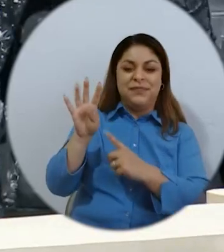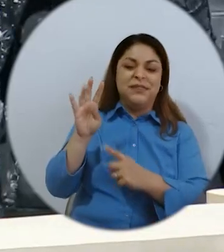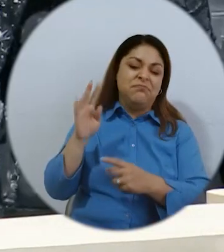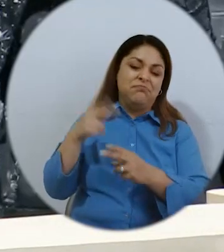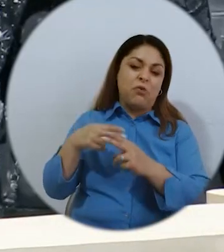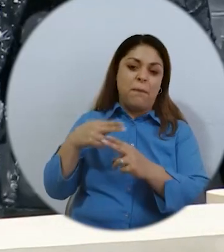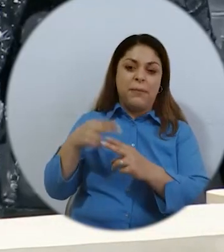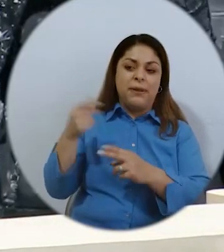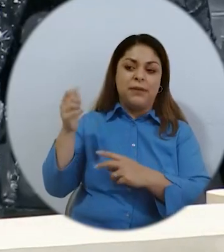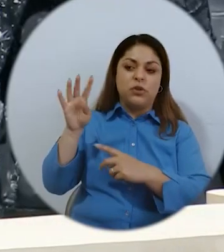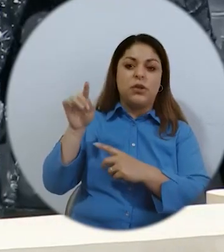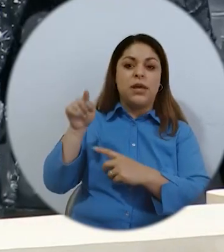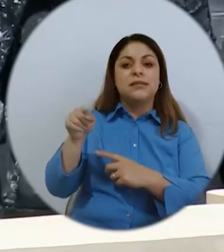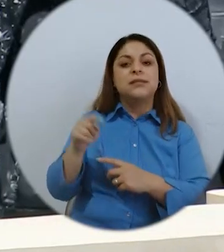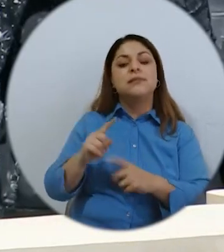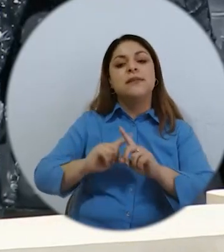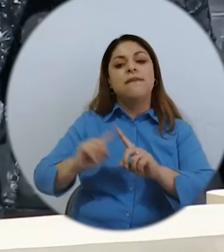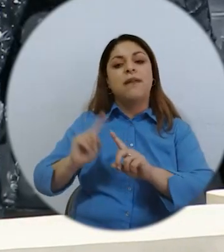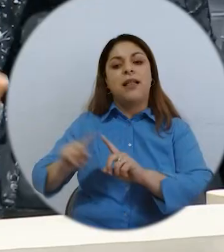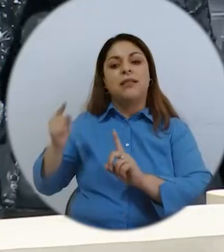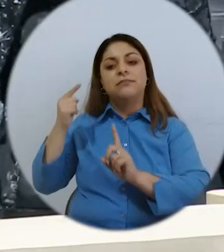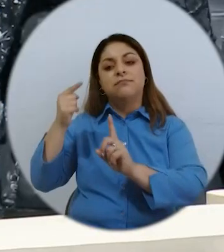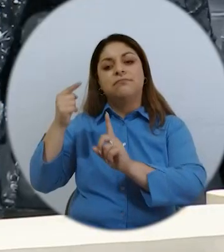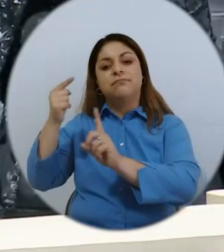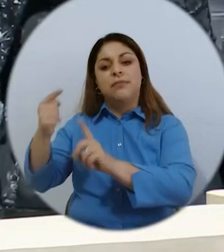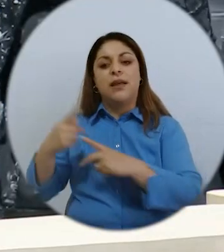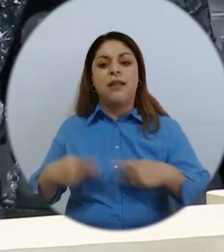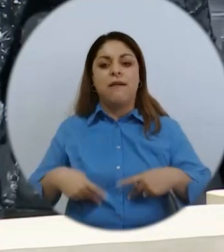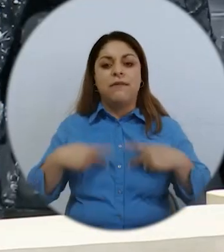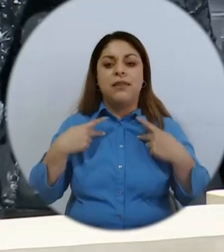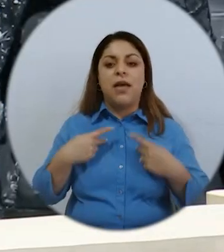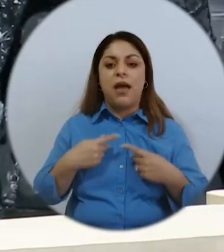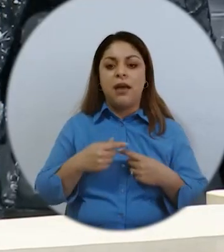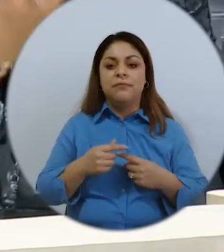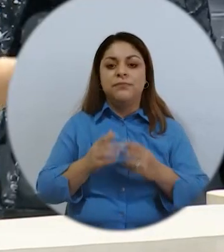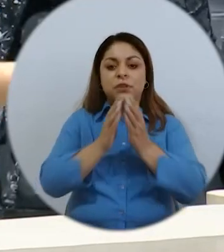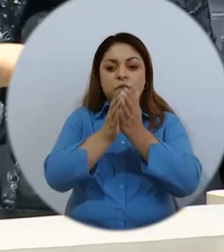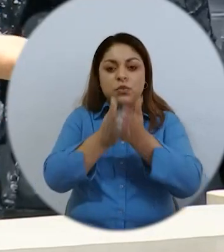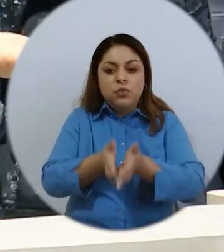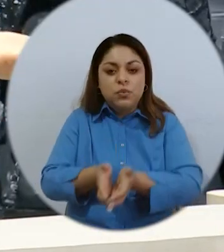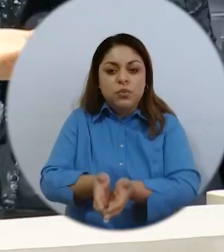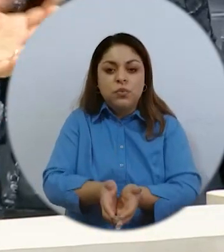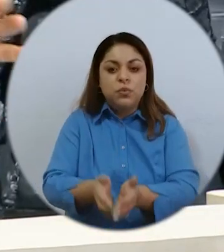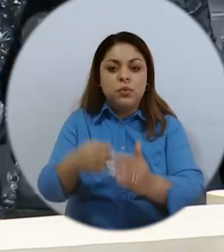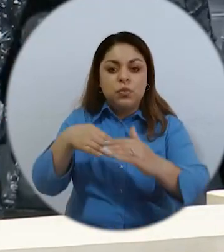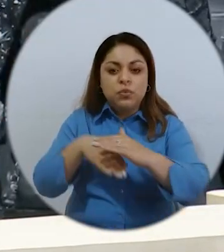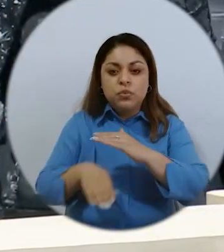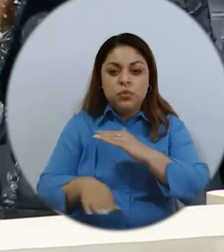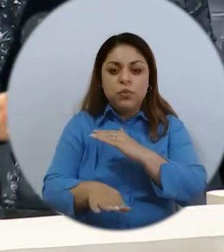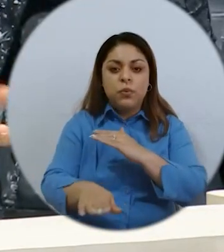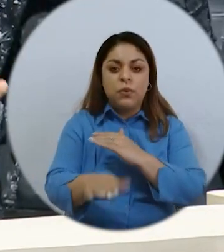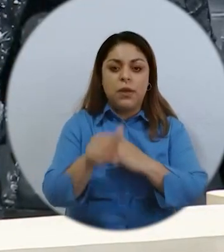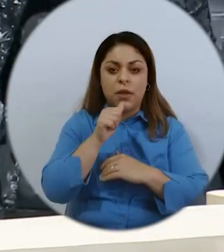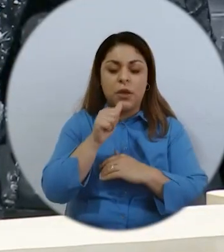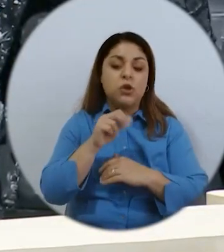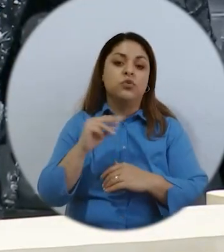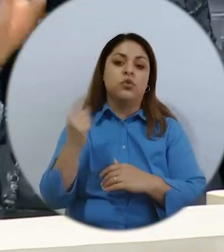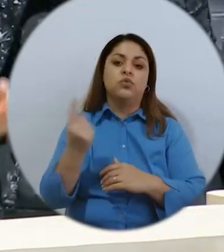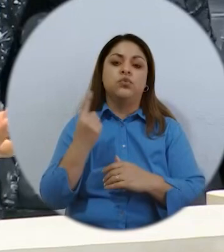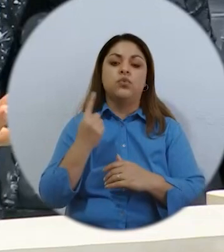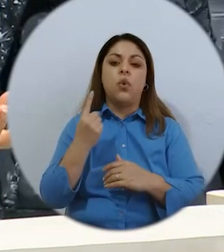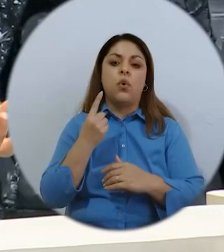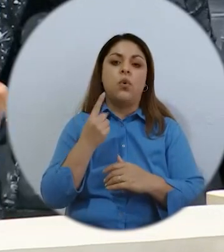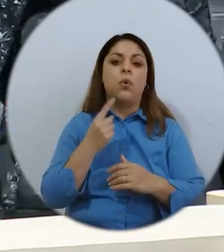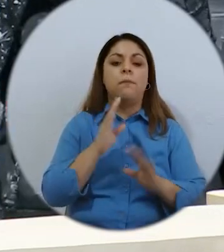nombre lo dice, diferentes metas vinculadas a la vida submarina, a cómo comprender la vida submarina desde diferentes perspectivas, no solo